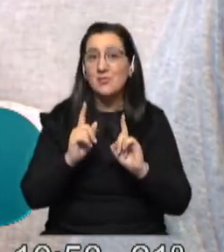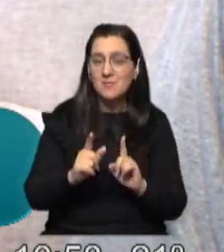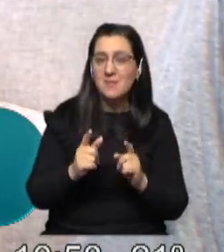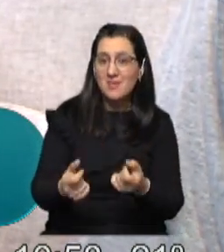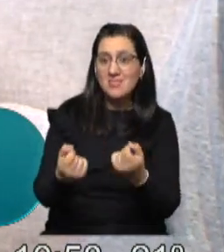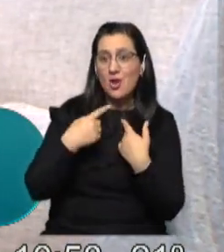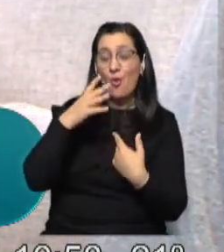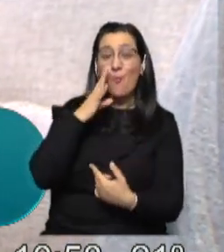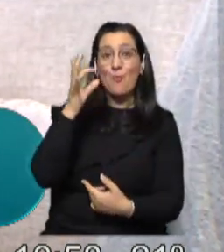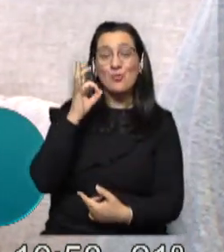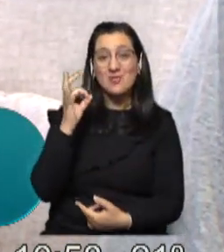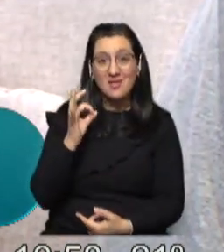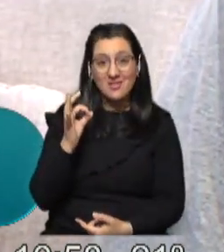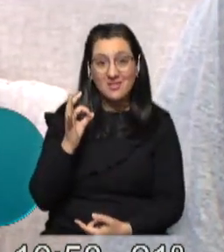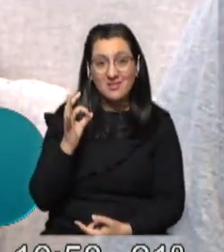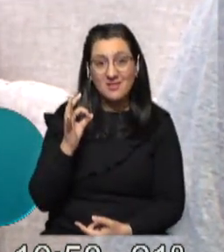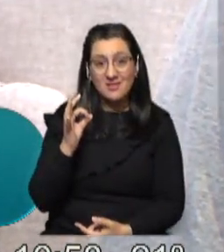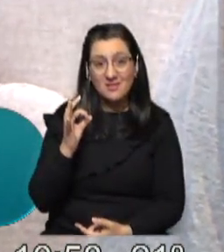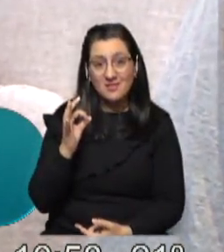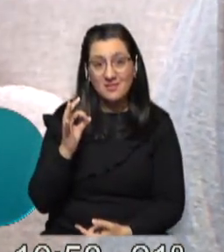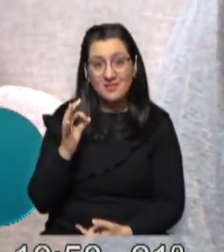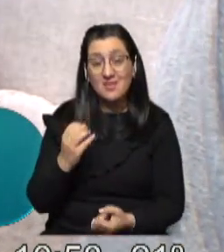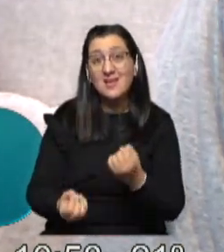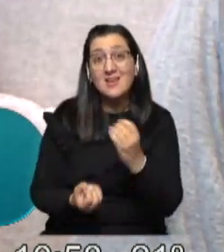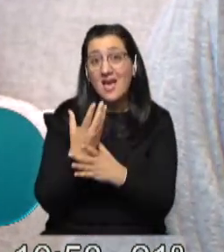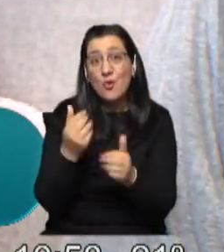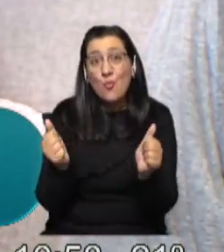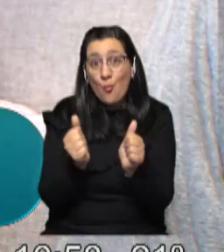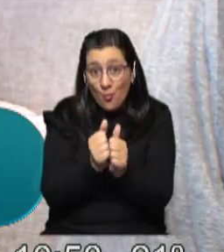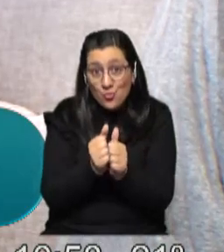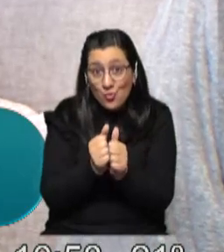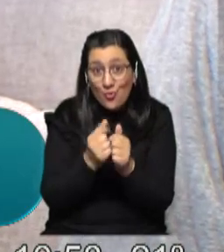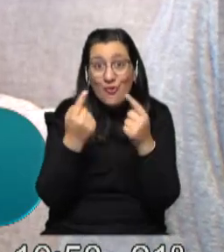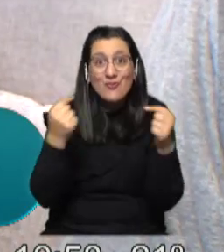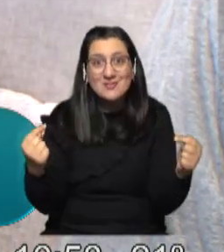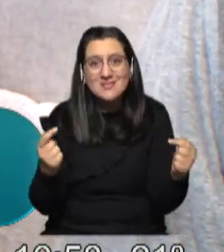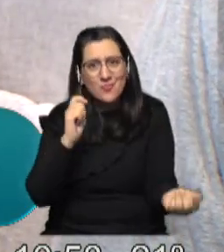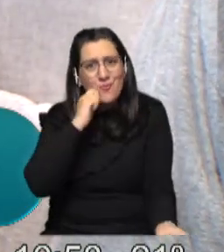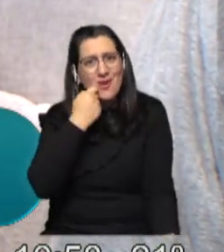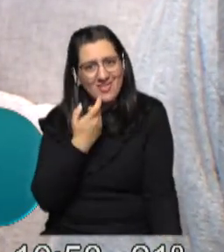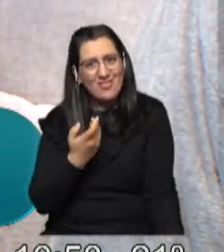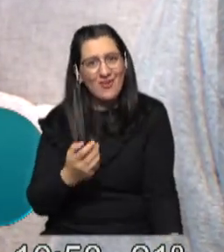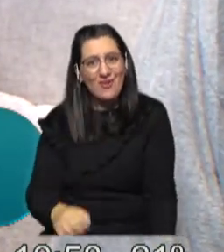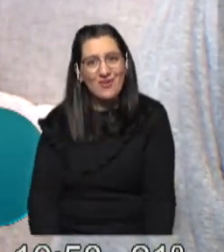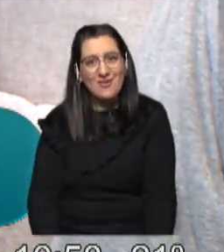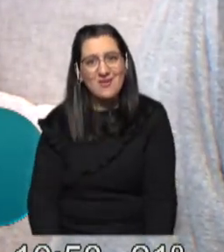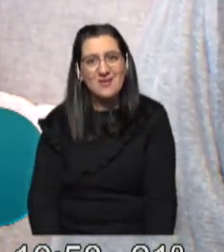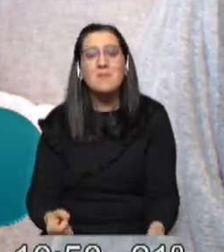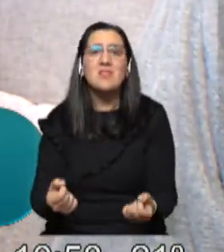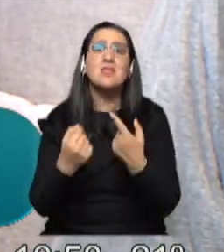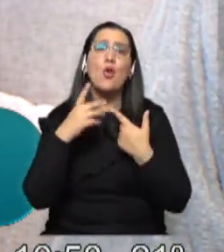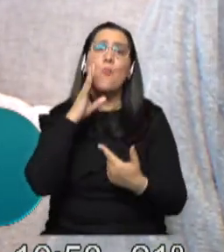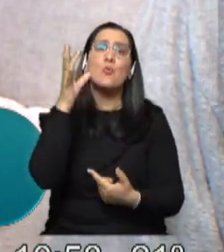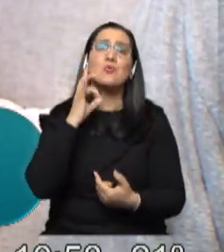dieron la chance también de crear con ellos cosas. Y eso es muy lindo, que me hayan abierto esa